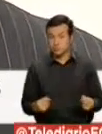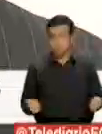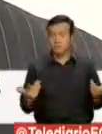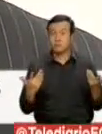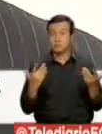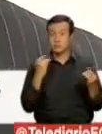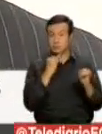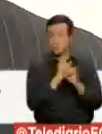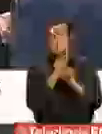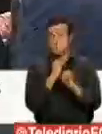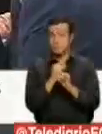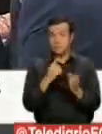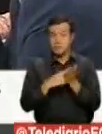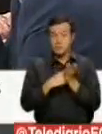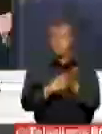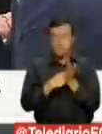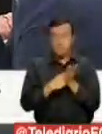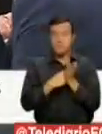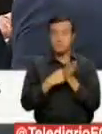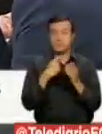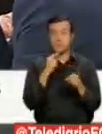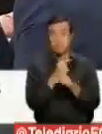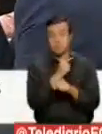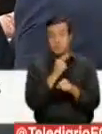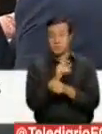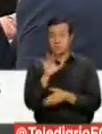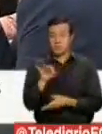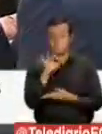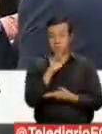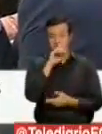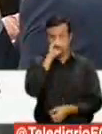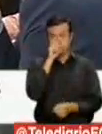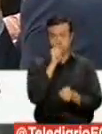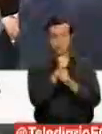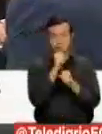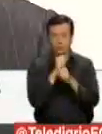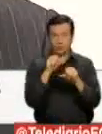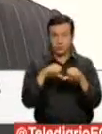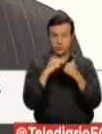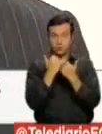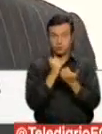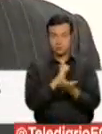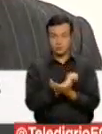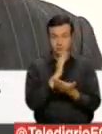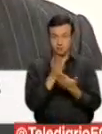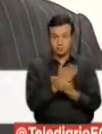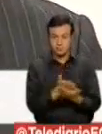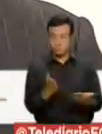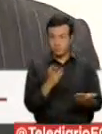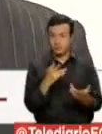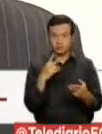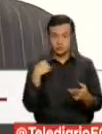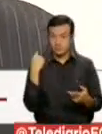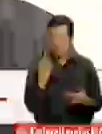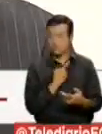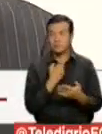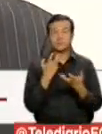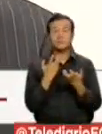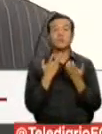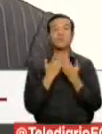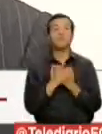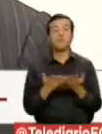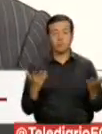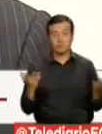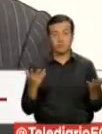de estas entidades se reunió con los gerentes, representantes de los trabajadores y asambleístas. Nosotros queremos optimizar